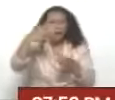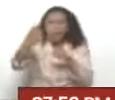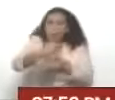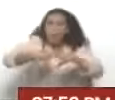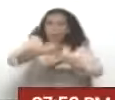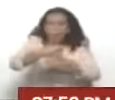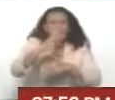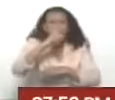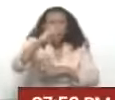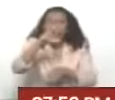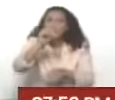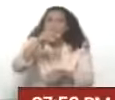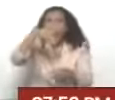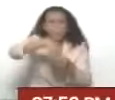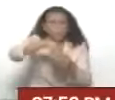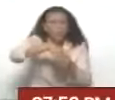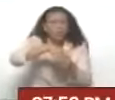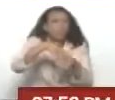la carrera, hay